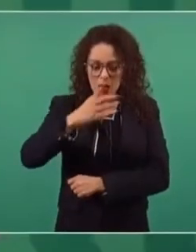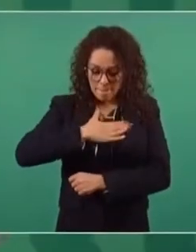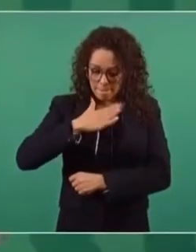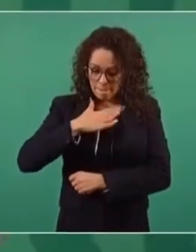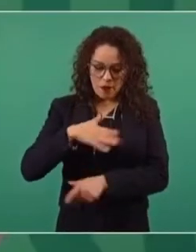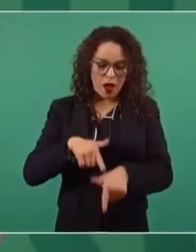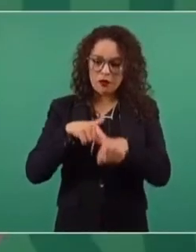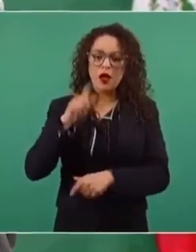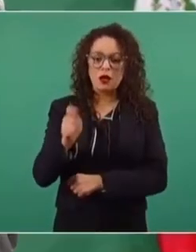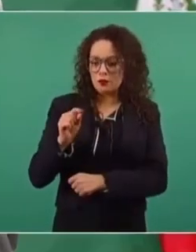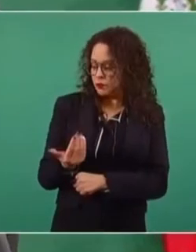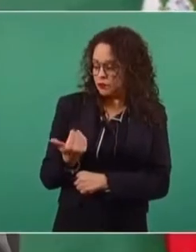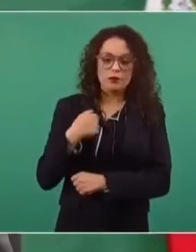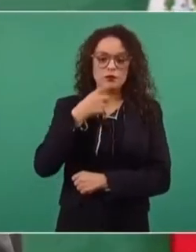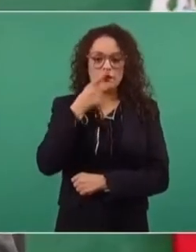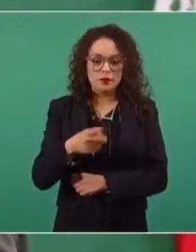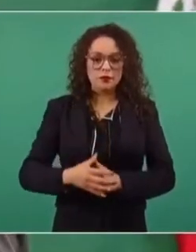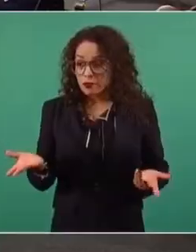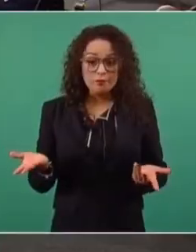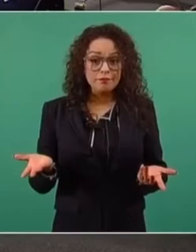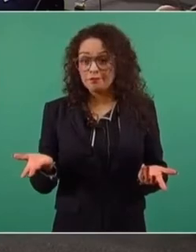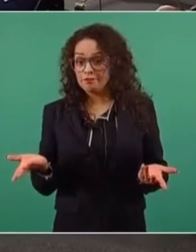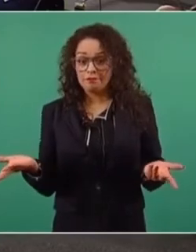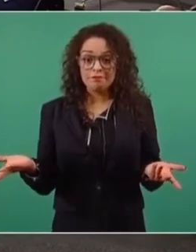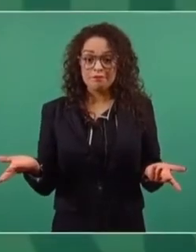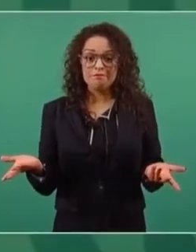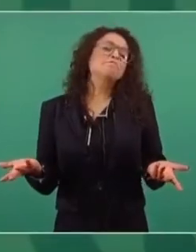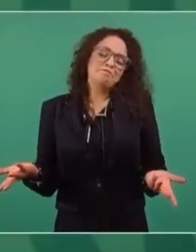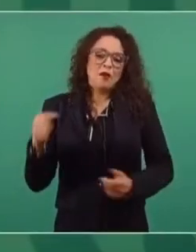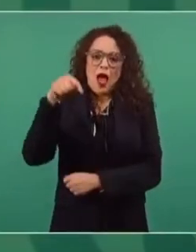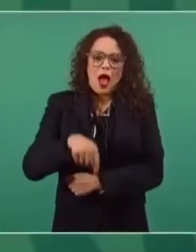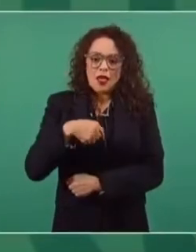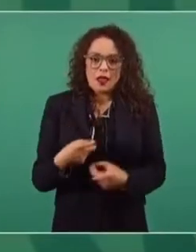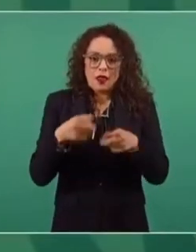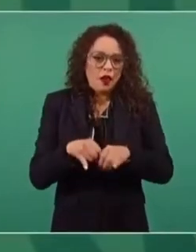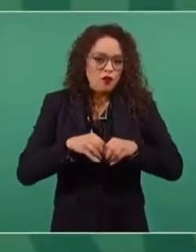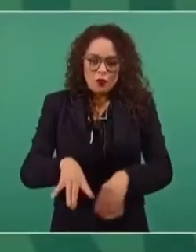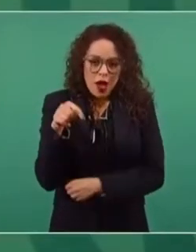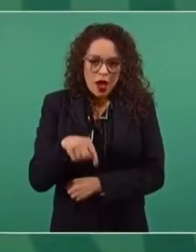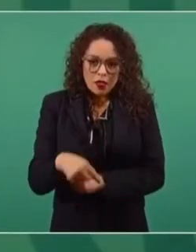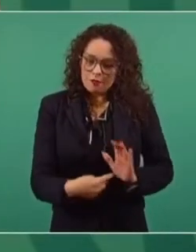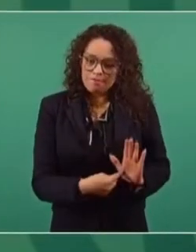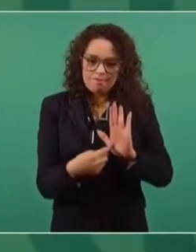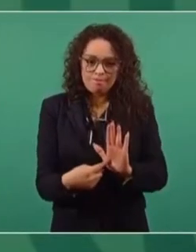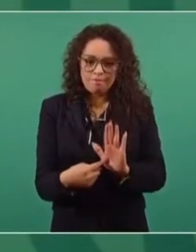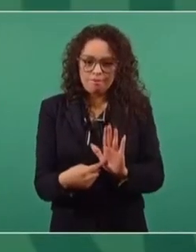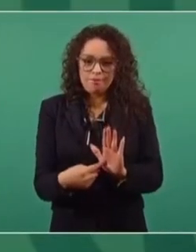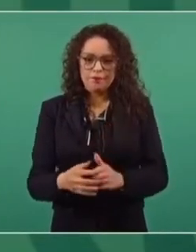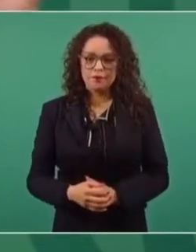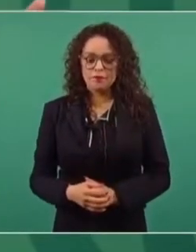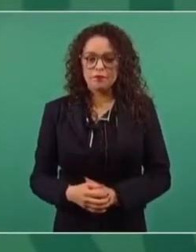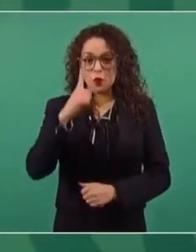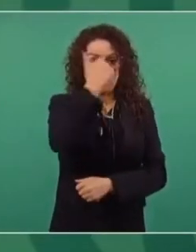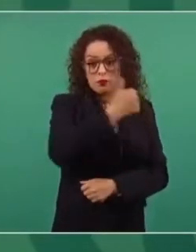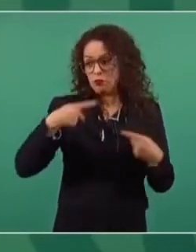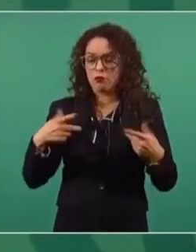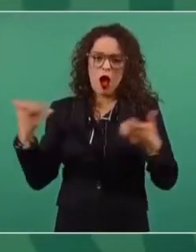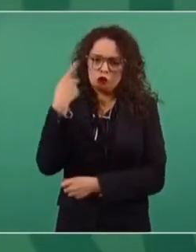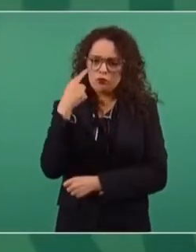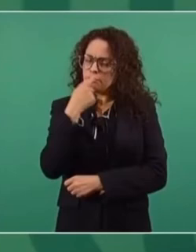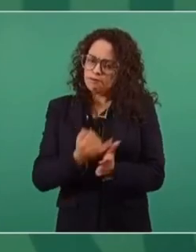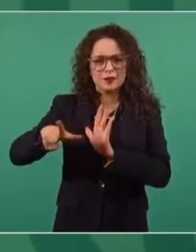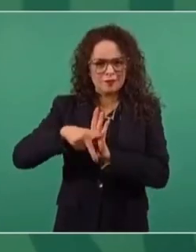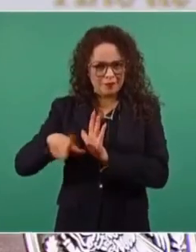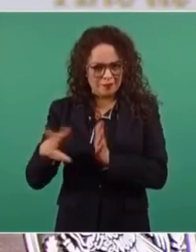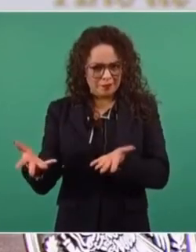en el sentido de lo que acabo de exponer. Entonces, aquí vamos a informar y que cada quien decida. Y un llamado a los medios para